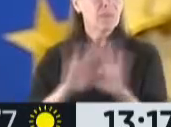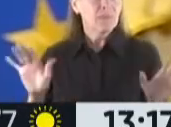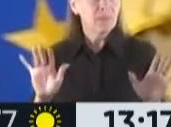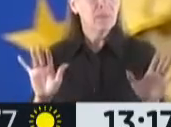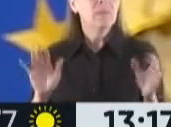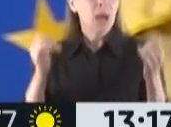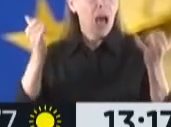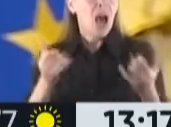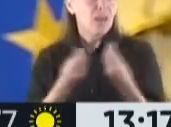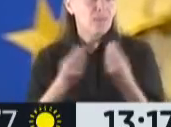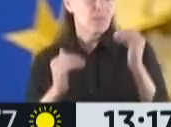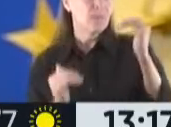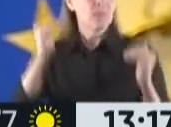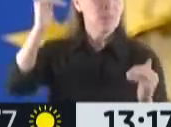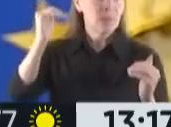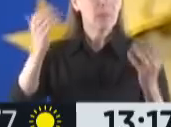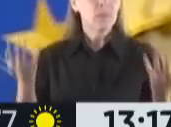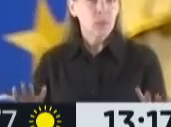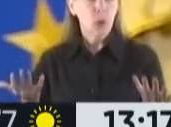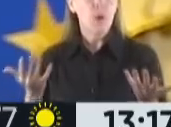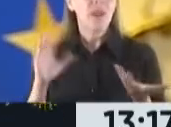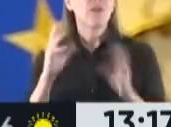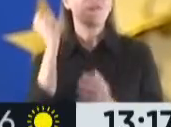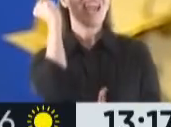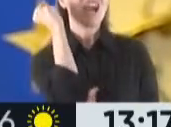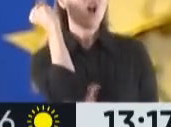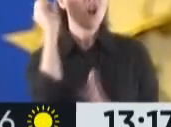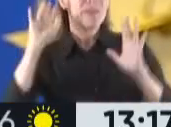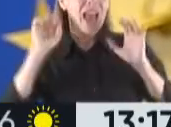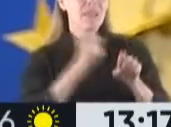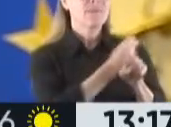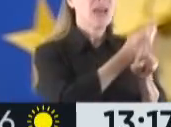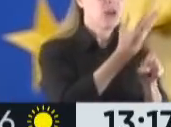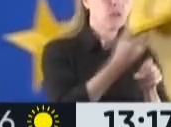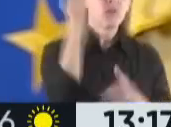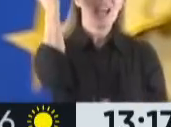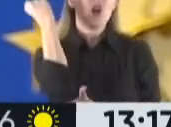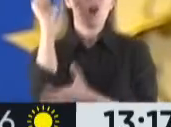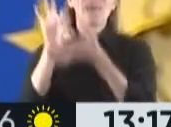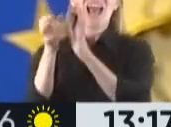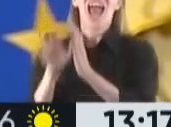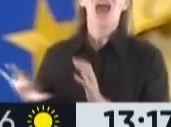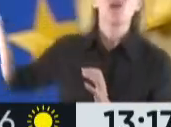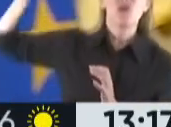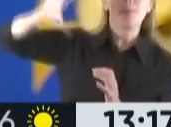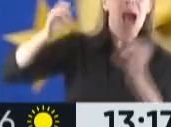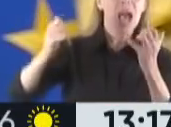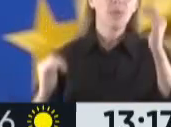que existen objetivamente entre ambas economías y que nosotros